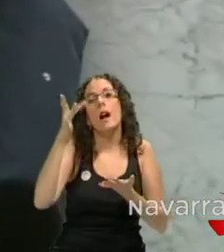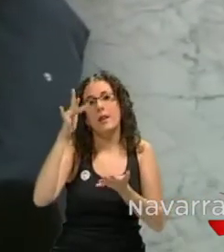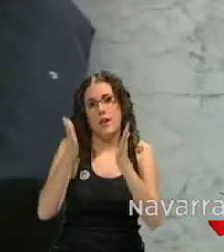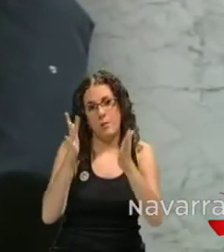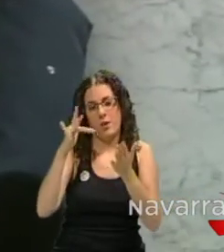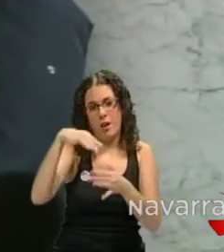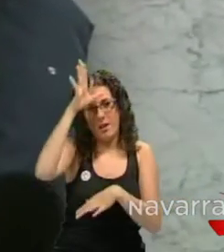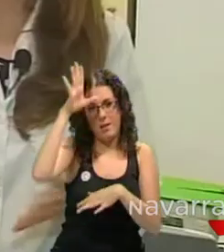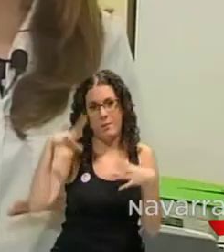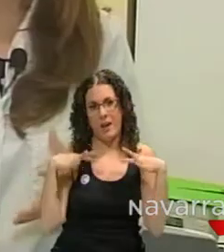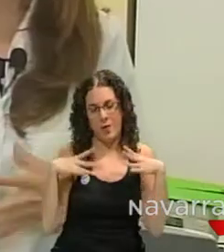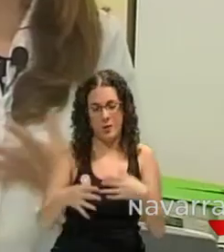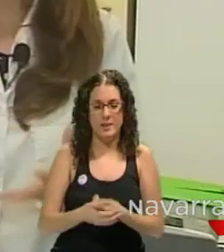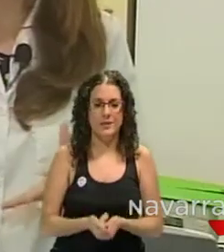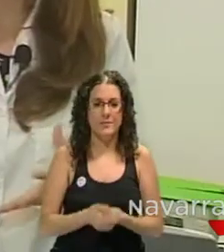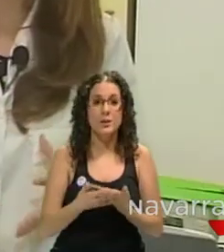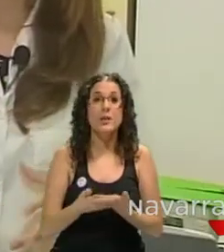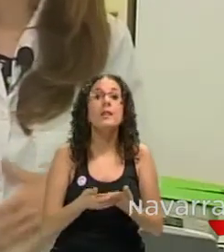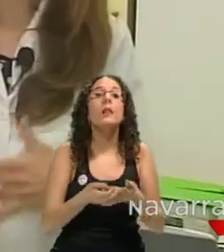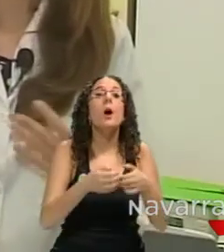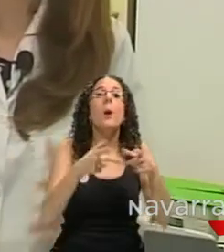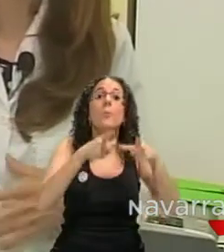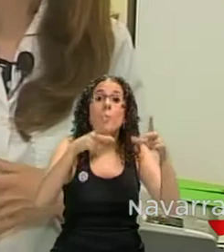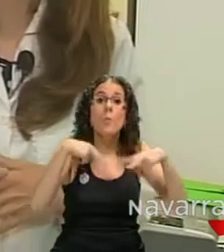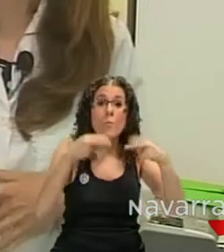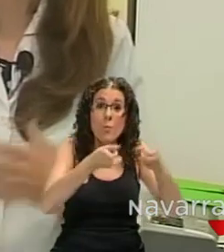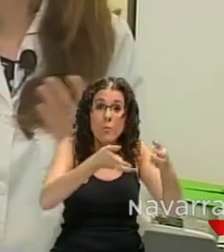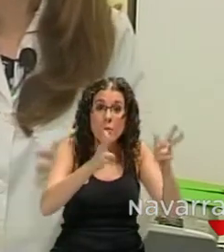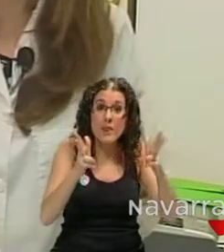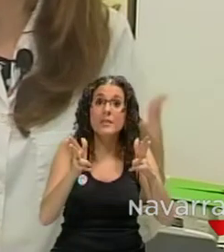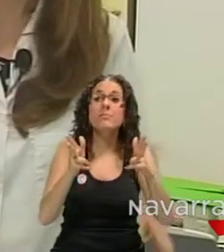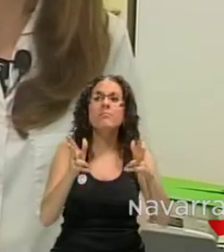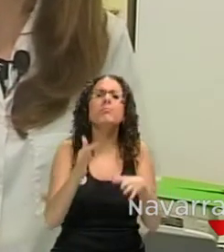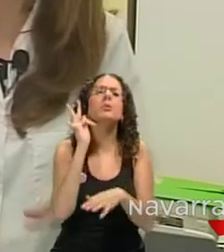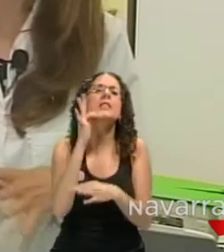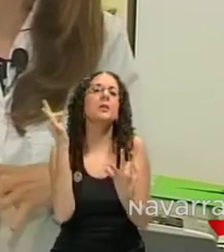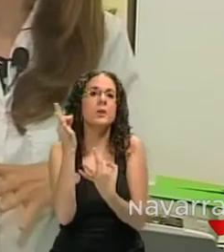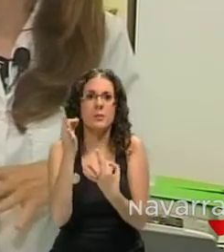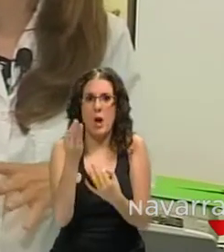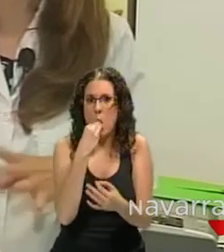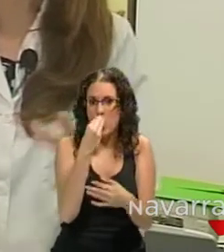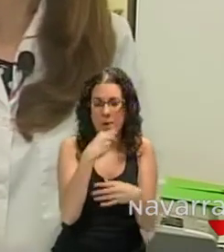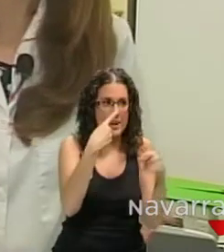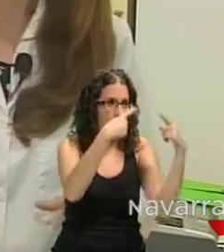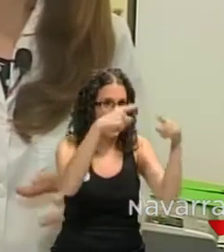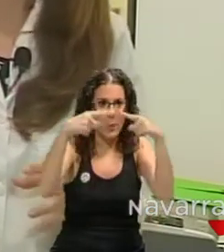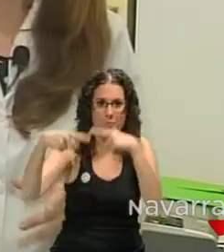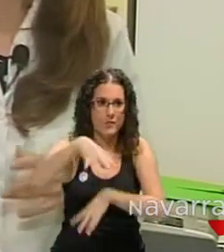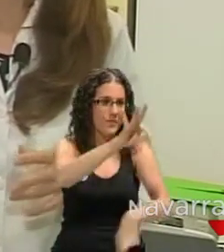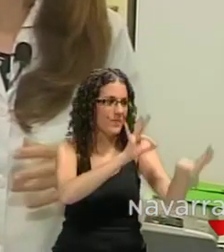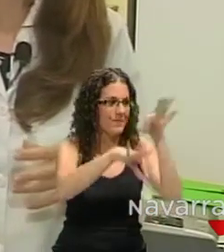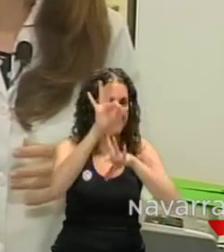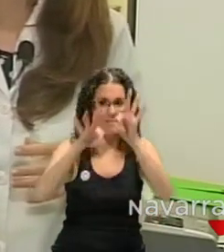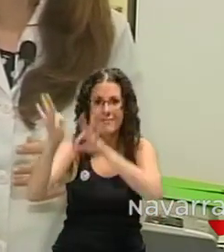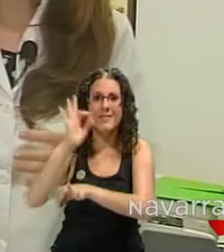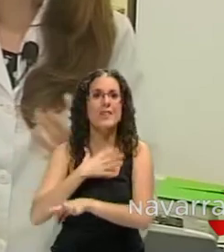vacaciones, ¿no? El buffet tiene la ventaja que podemos elegir pues, un montón de alimentos porque es muy variado.